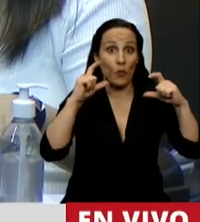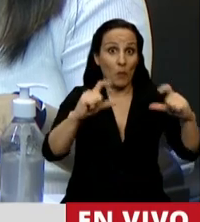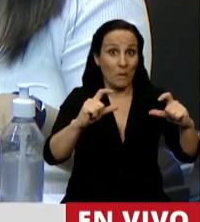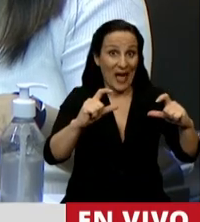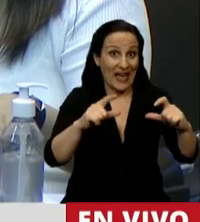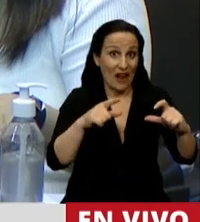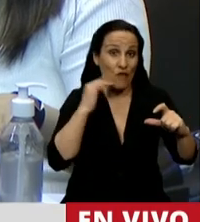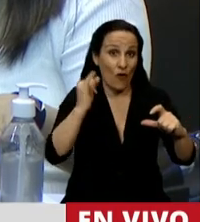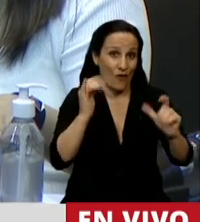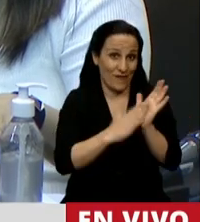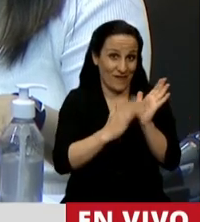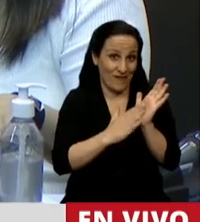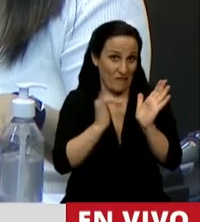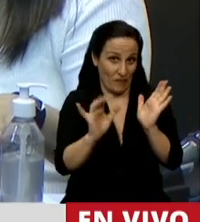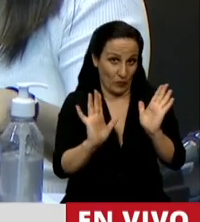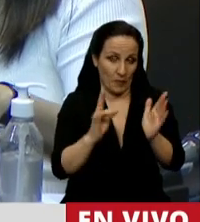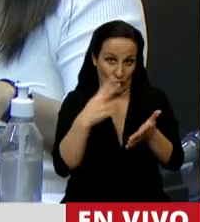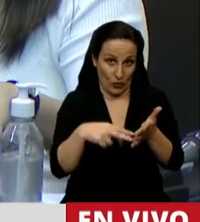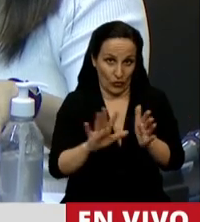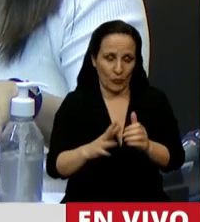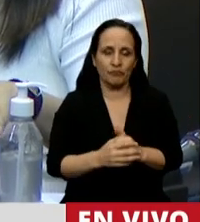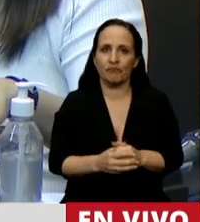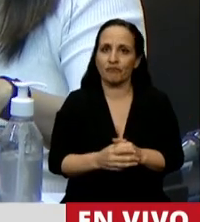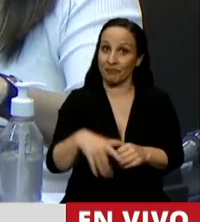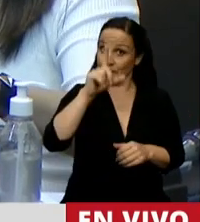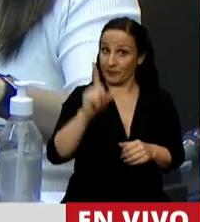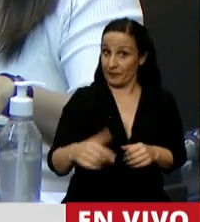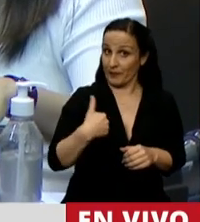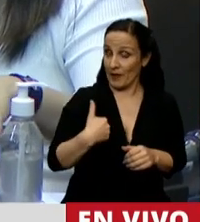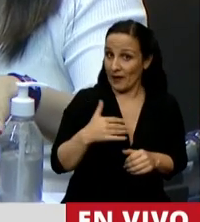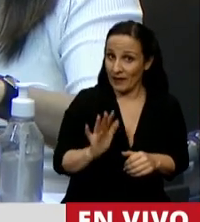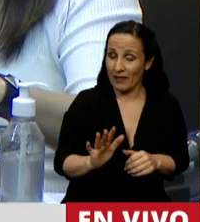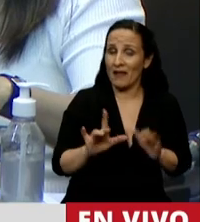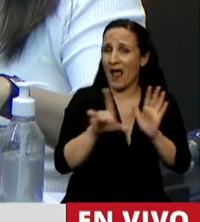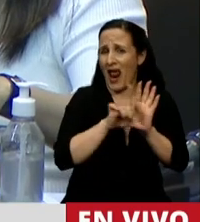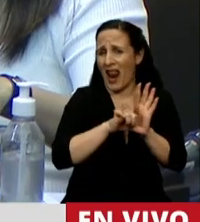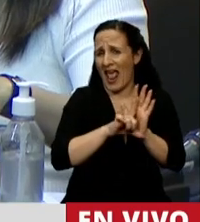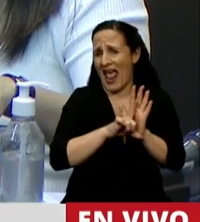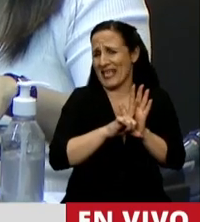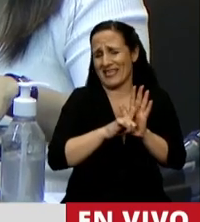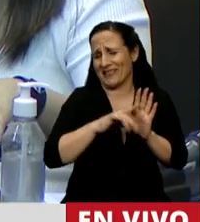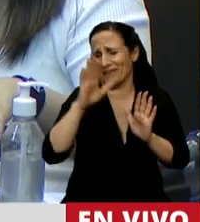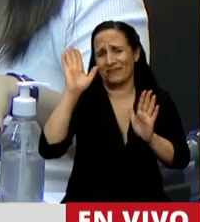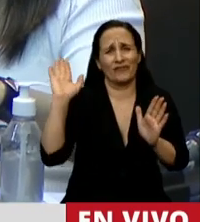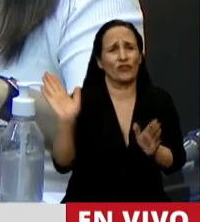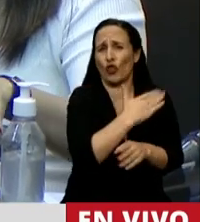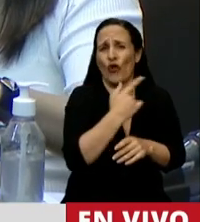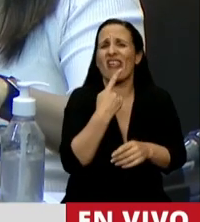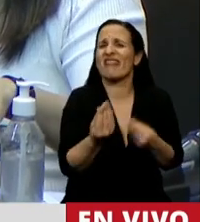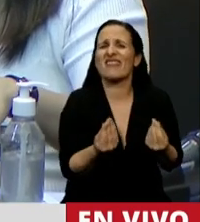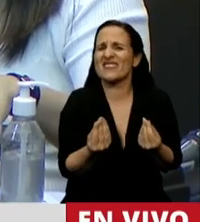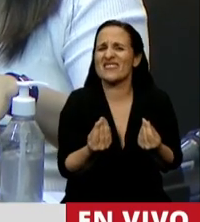su fundamento, señor presidente. En nuestro país, todas las leyes vigentes afirman que la